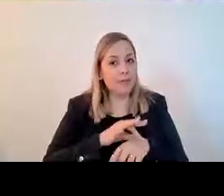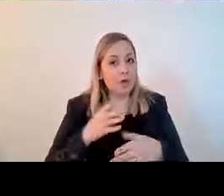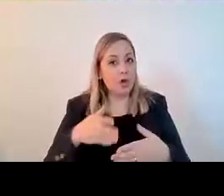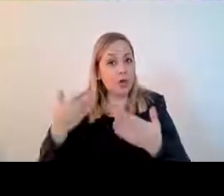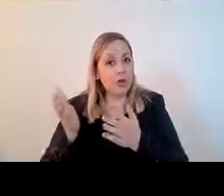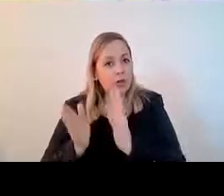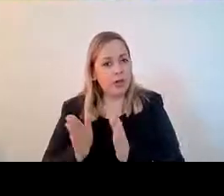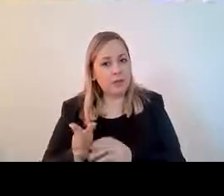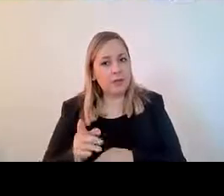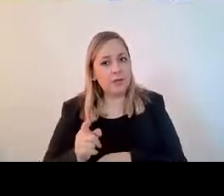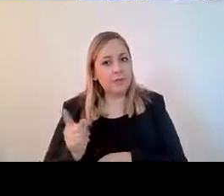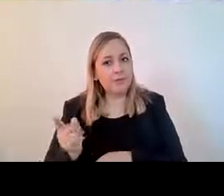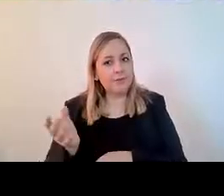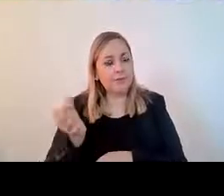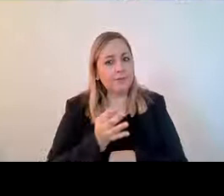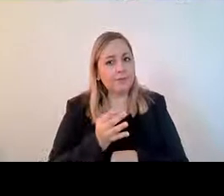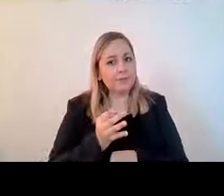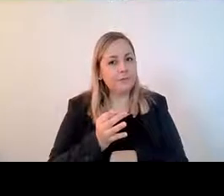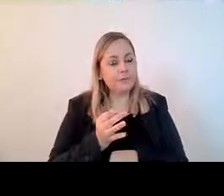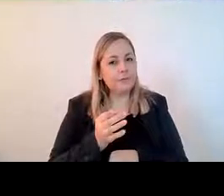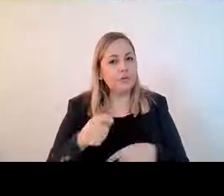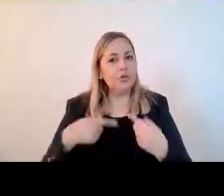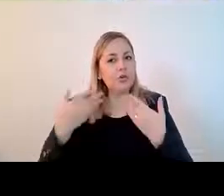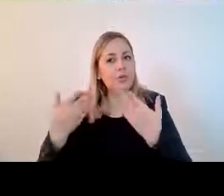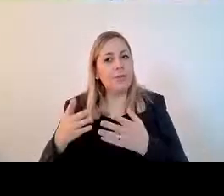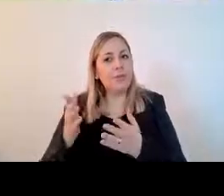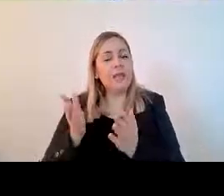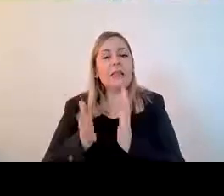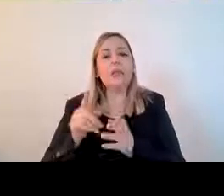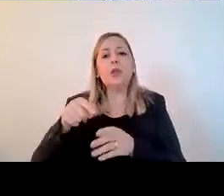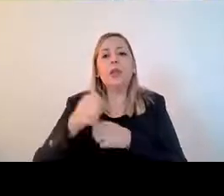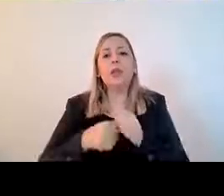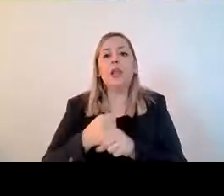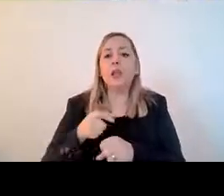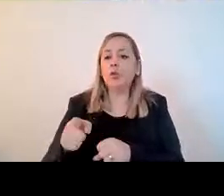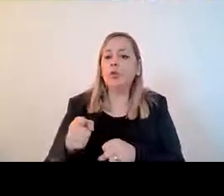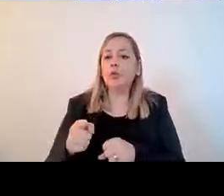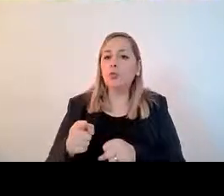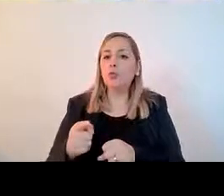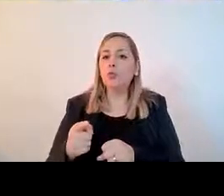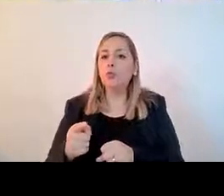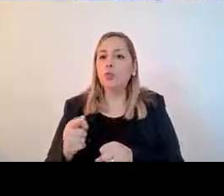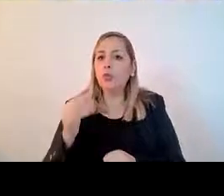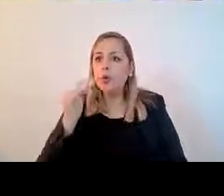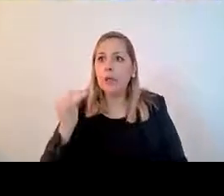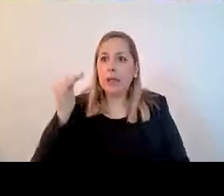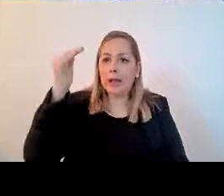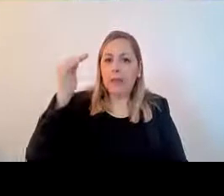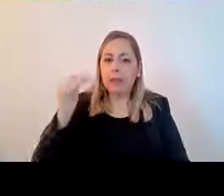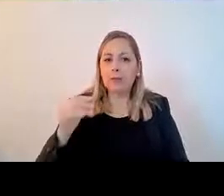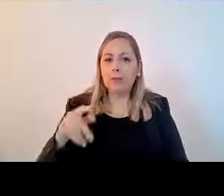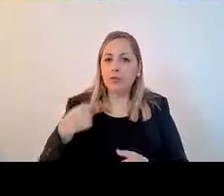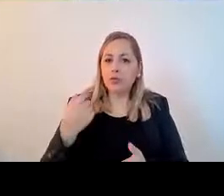le dijo: te vamos a dar tratamiento este año nomás porque tú estás muy pailón para que te mediquen con esto. O